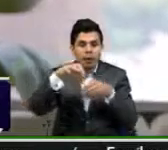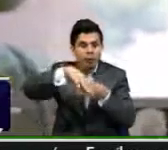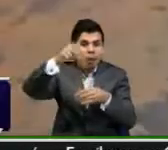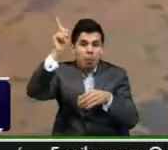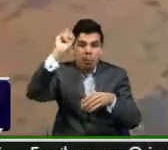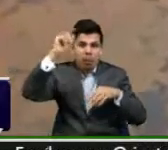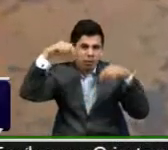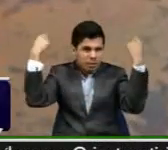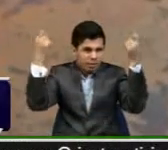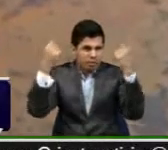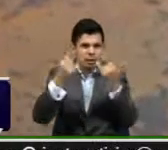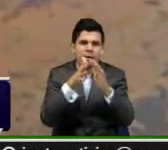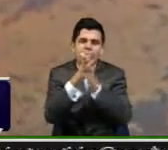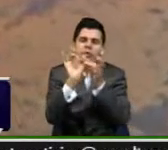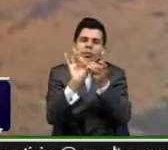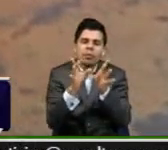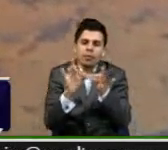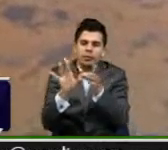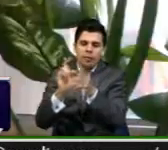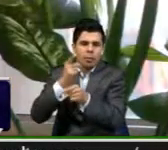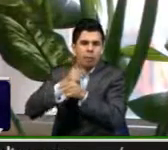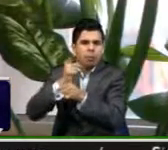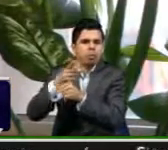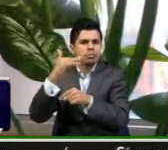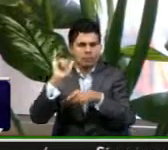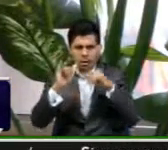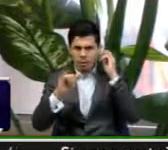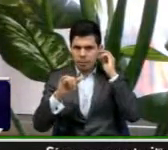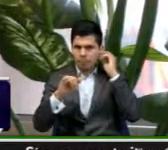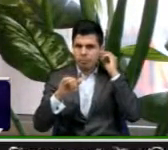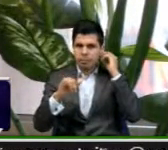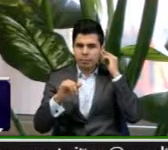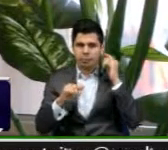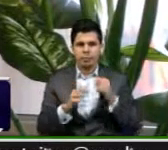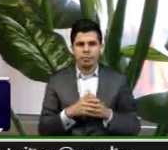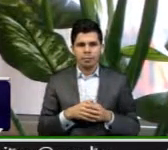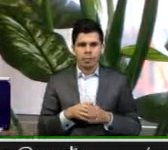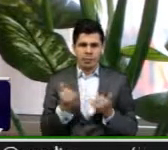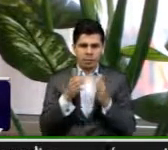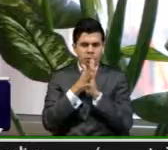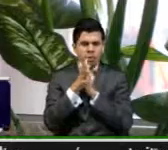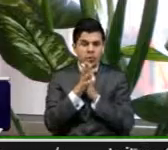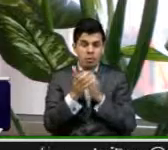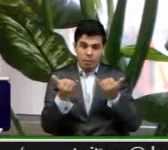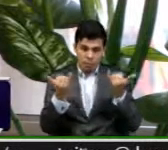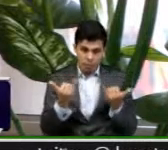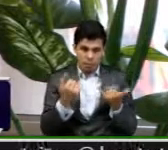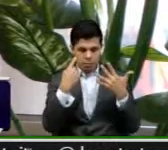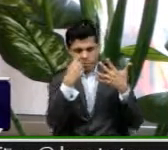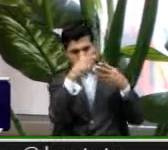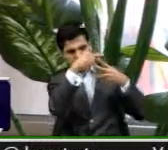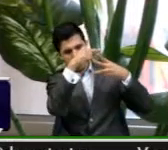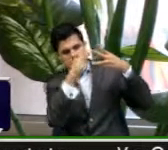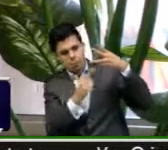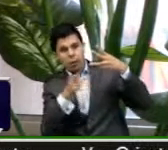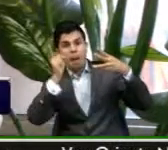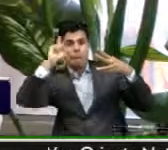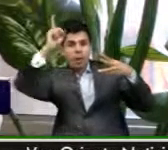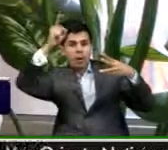Registraduría señala que las fechas ya están establecidas. Existen prácticamente 3 aspectos en la propaganda